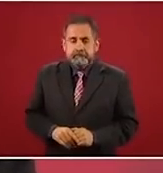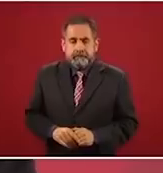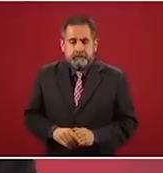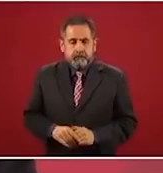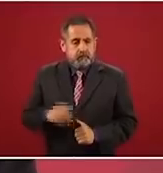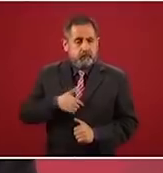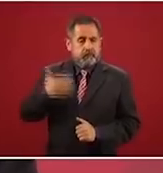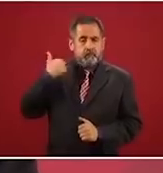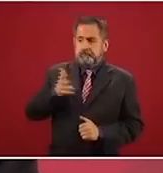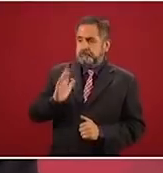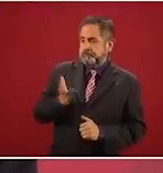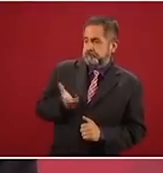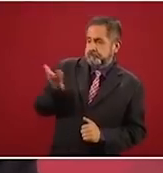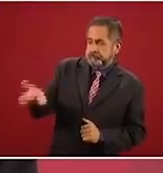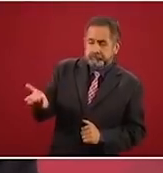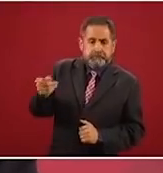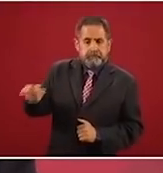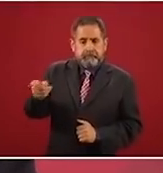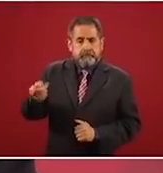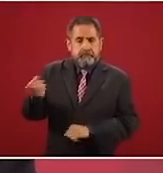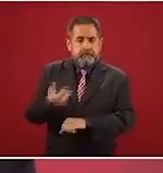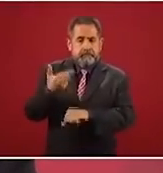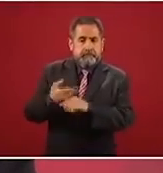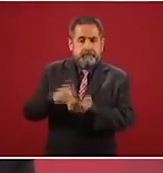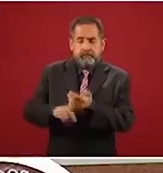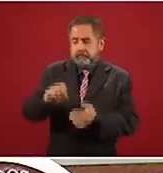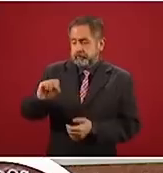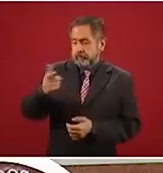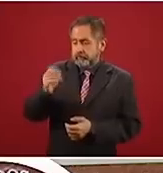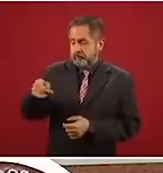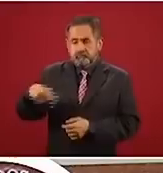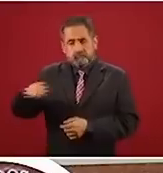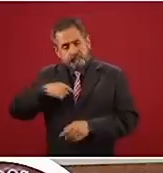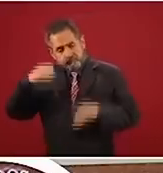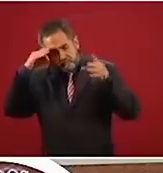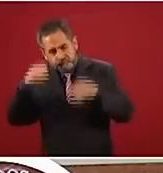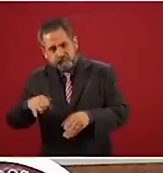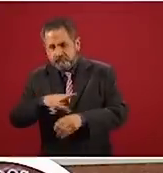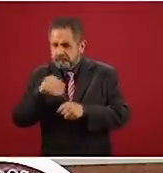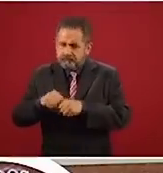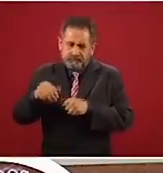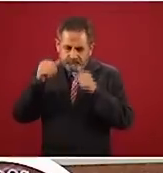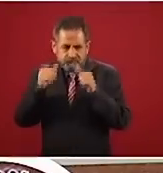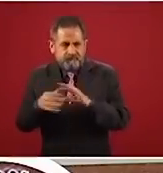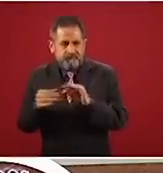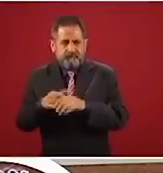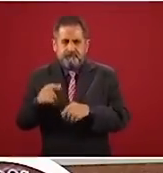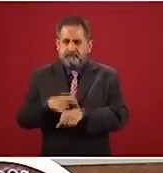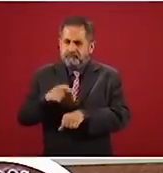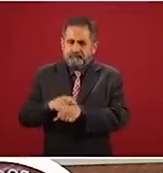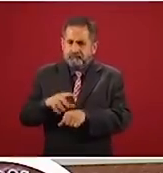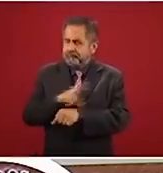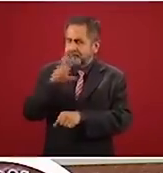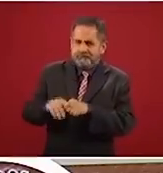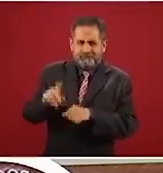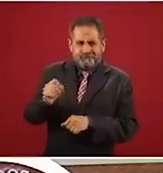Le he pedido a la secretaria de Gobernación que se dedique de tiempo